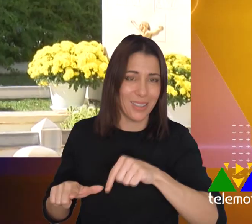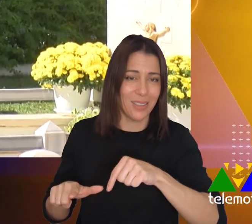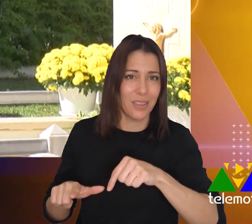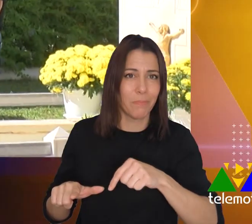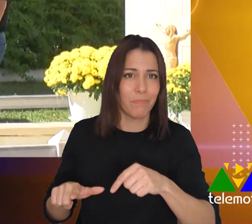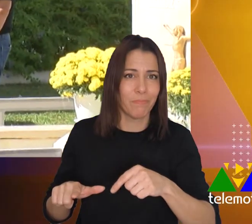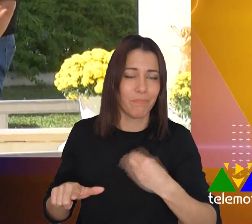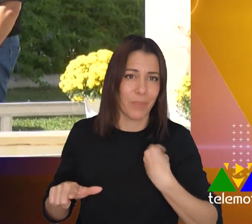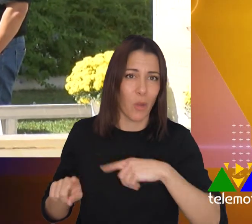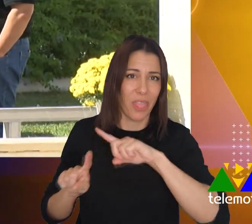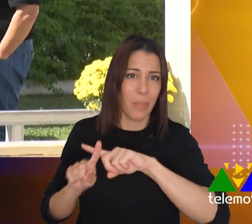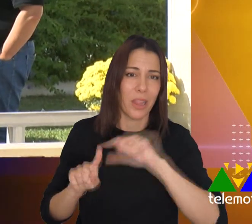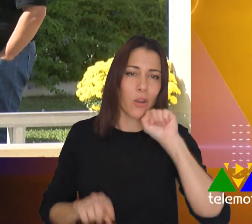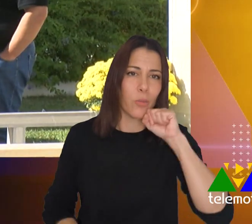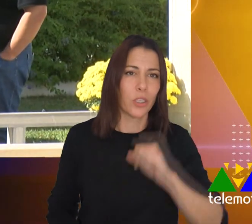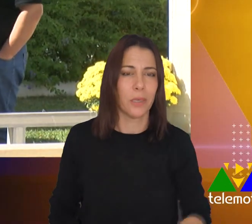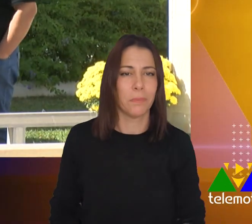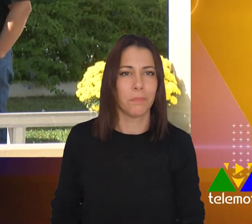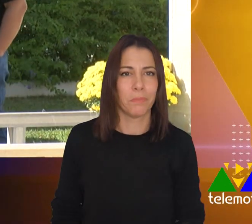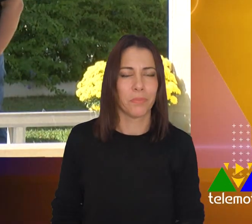del cementerio motrileño.